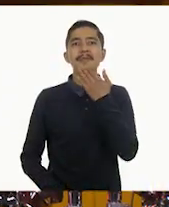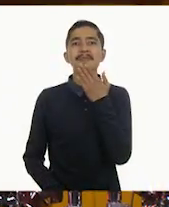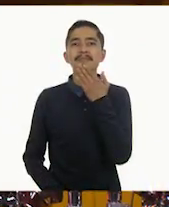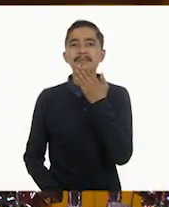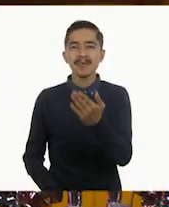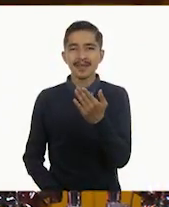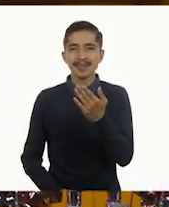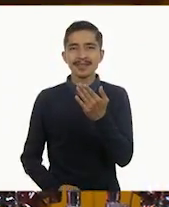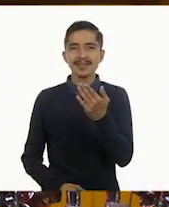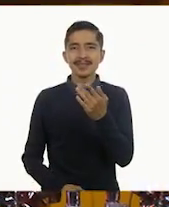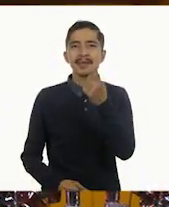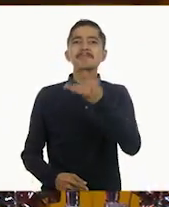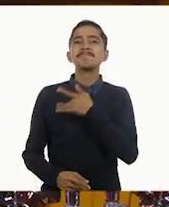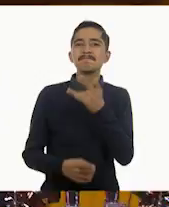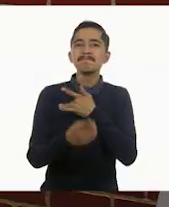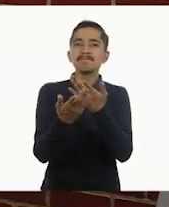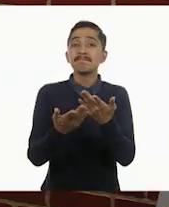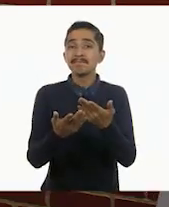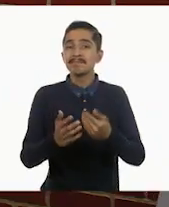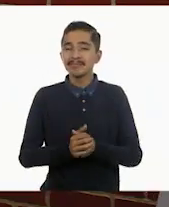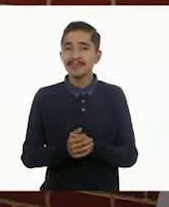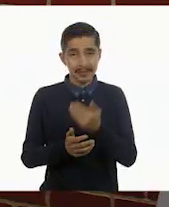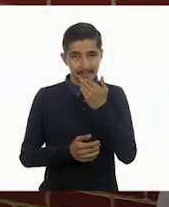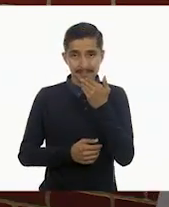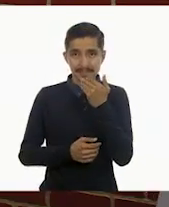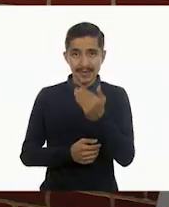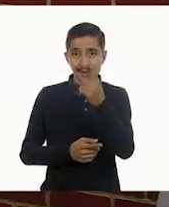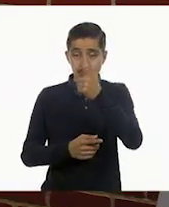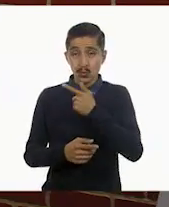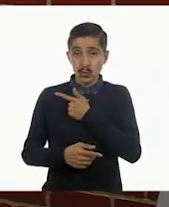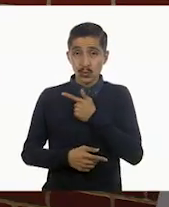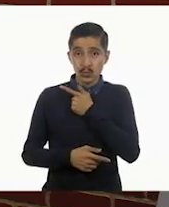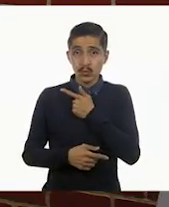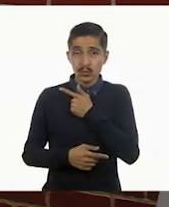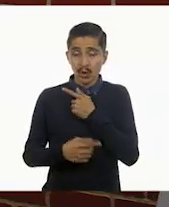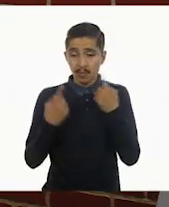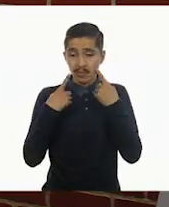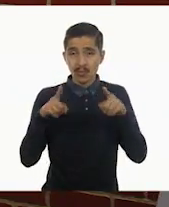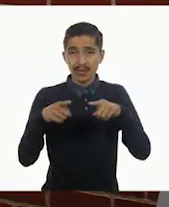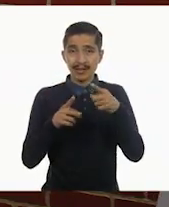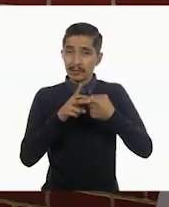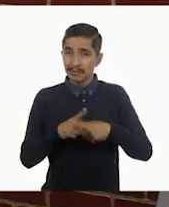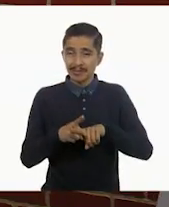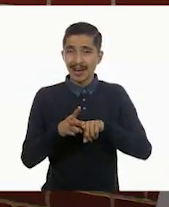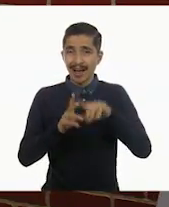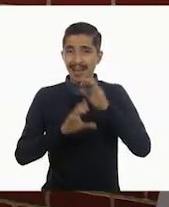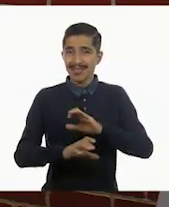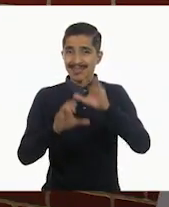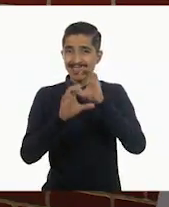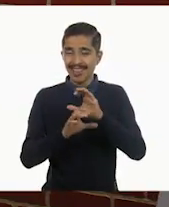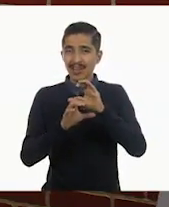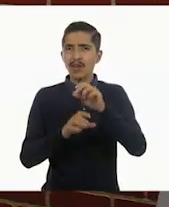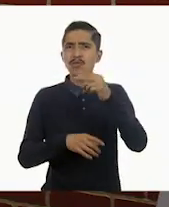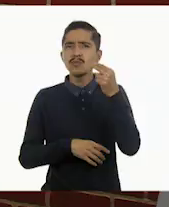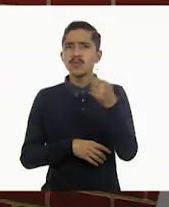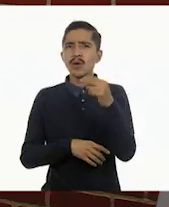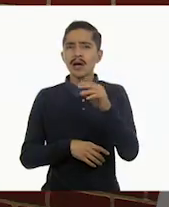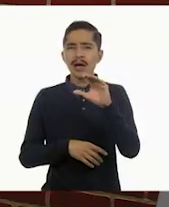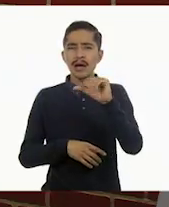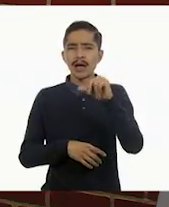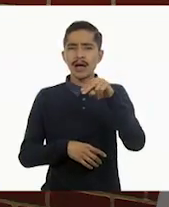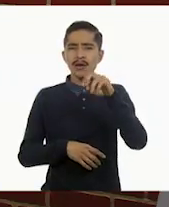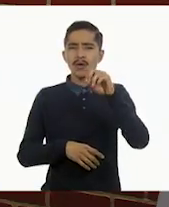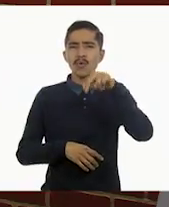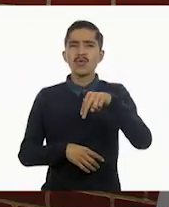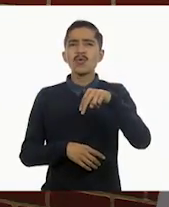Bien, ¿qué tal se sintieron? Muy bien, ¿les gustó la pieza que cantamos al principio del programa? Se llama Canon, de